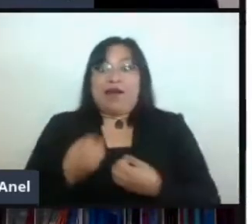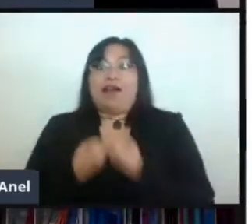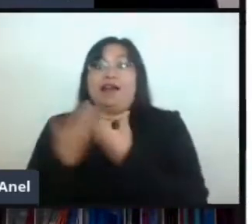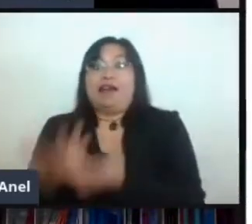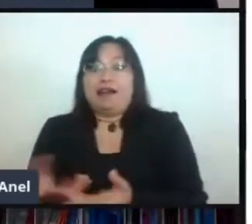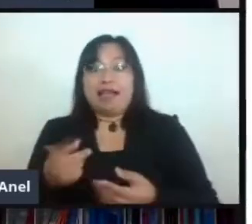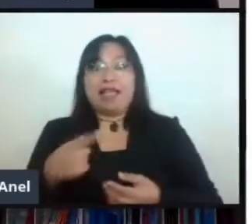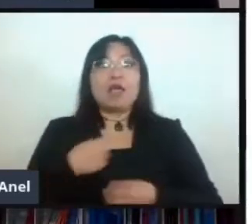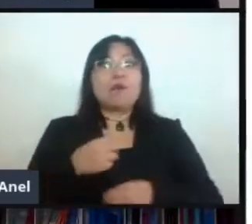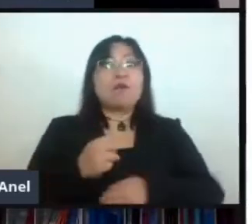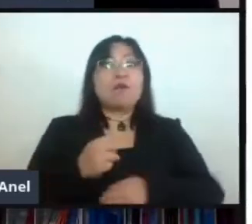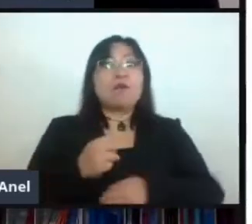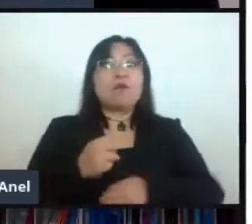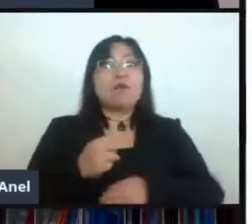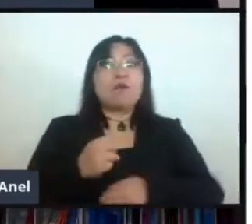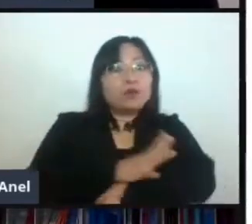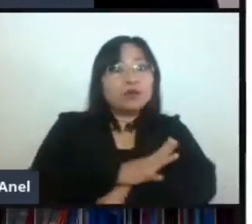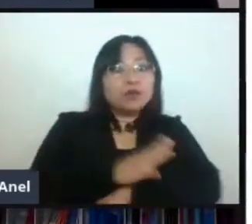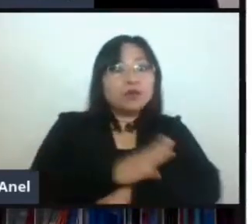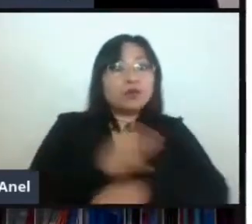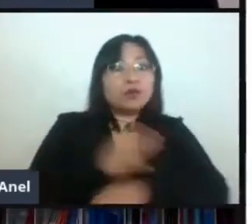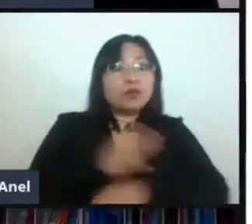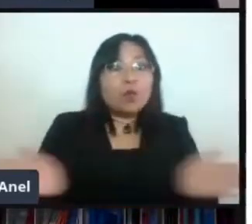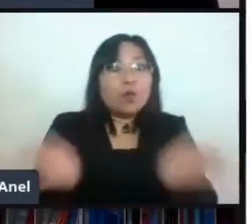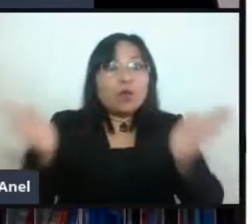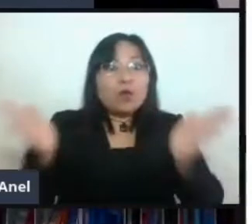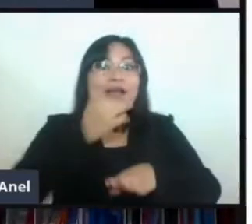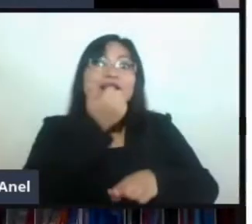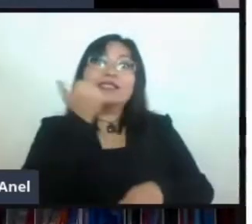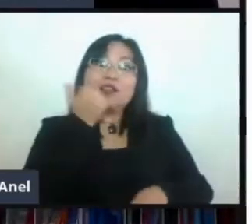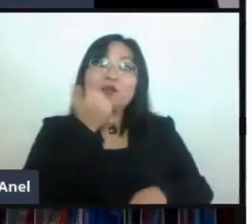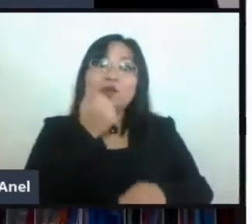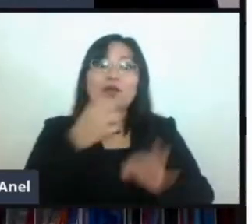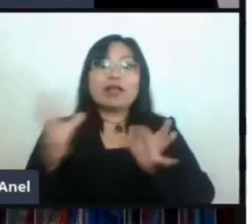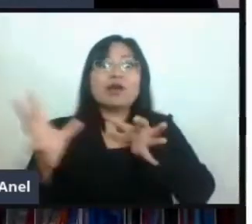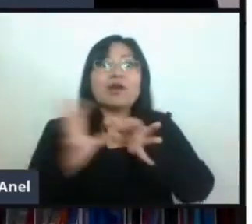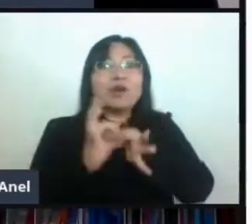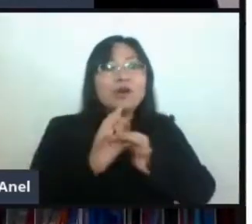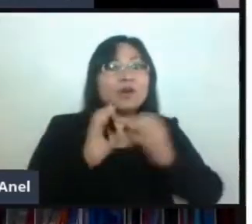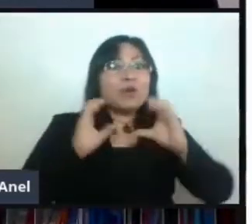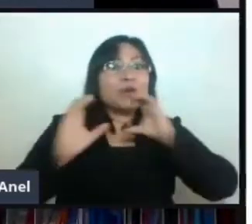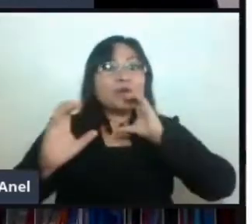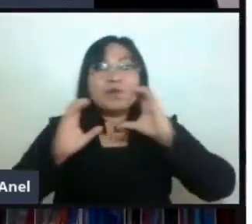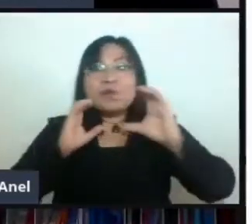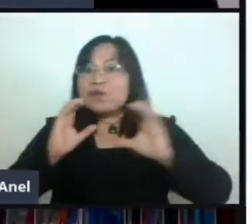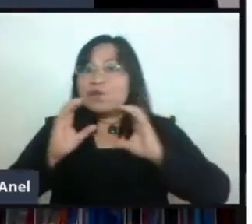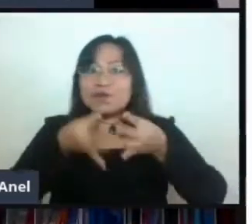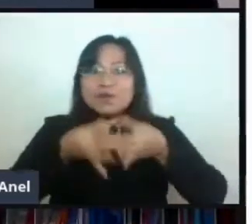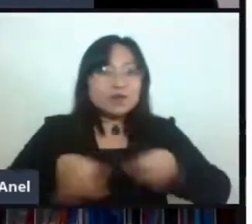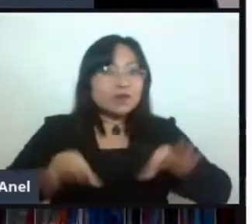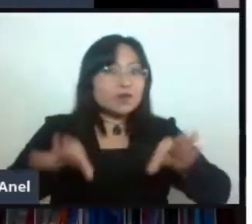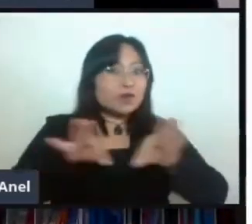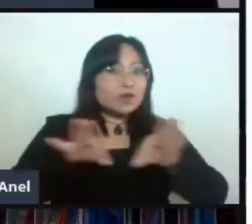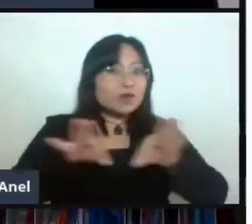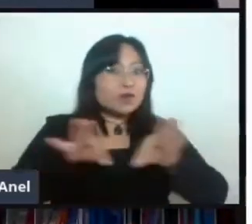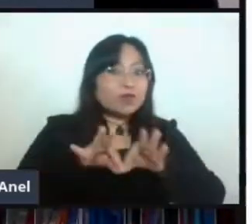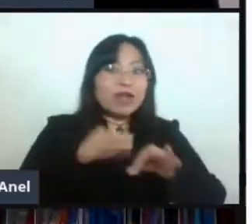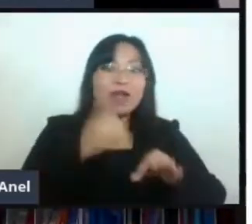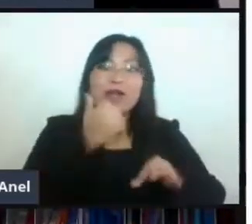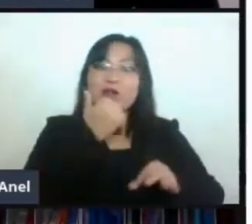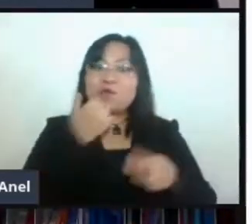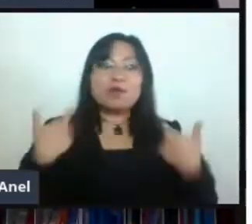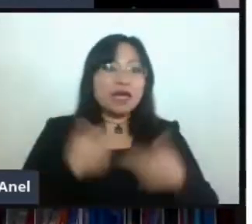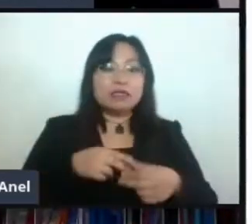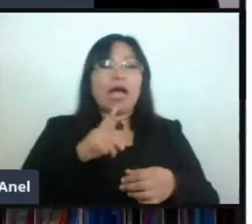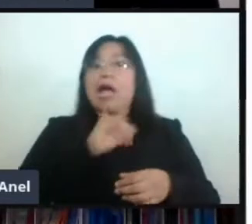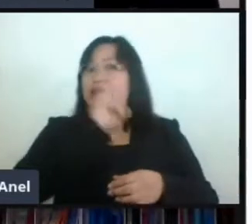a los estudiantes. Es que es un circuito de comunicación, Carlos, que se cierra y se abre constantemente, es como es